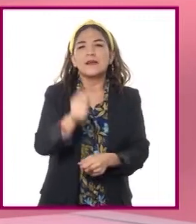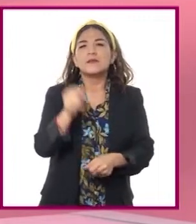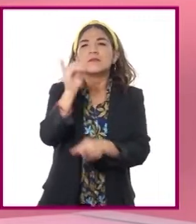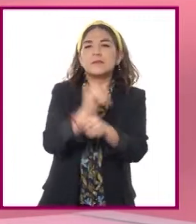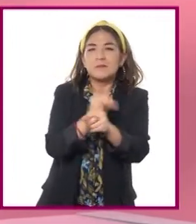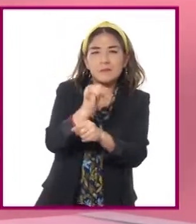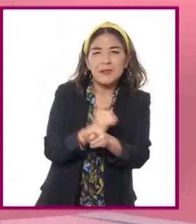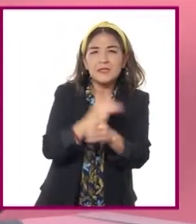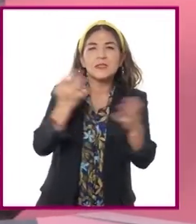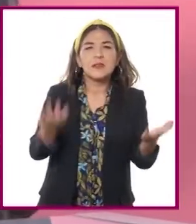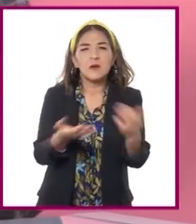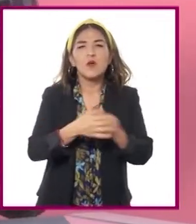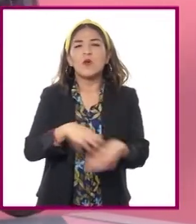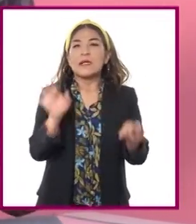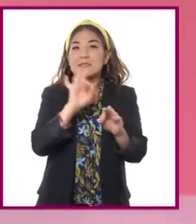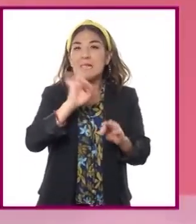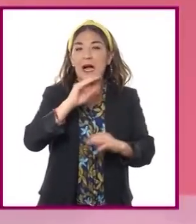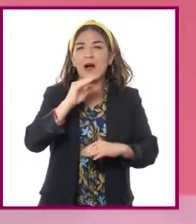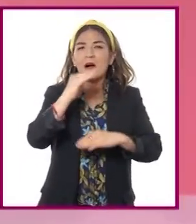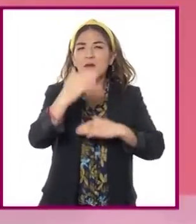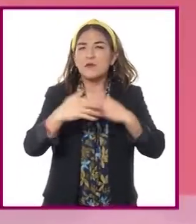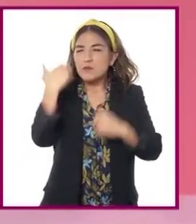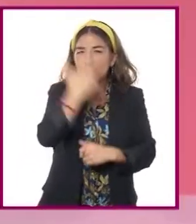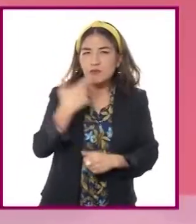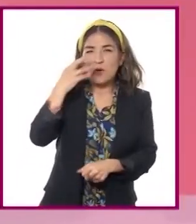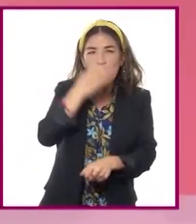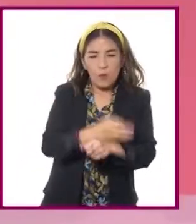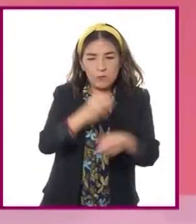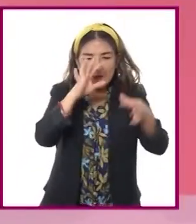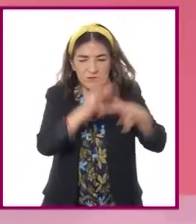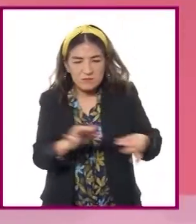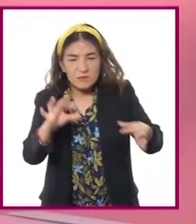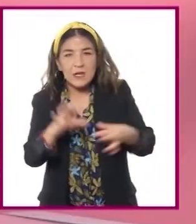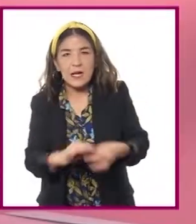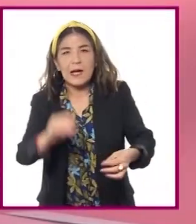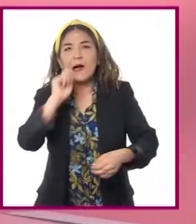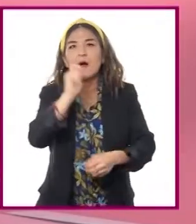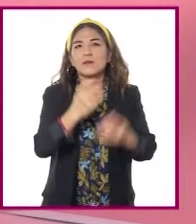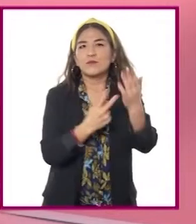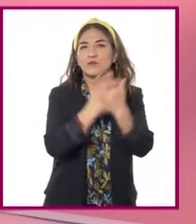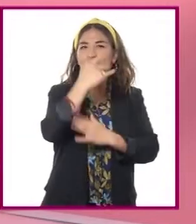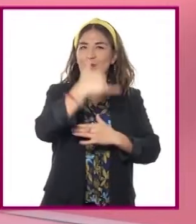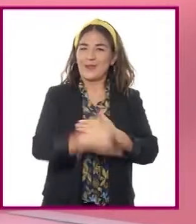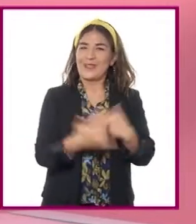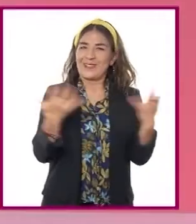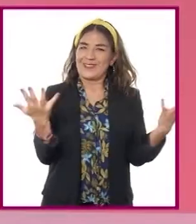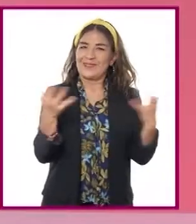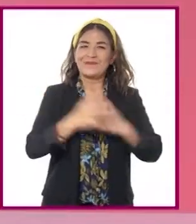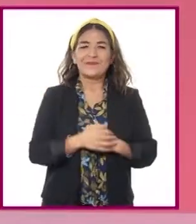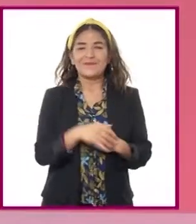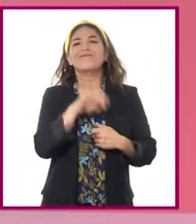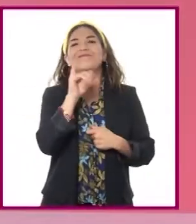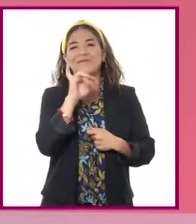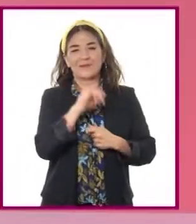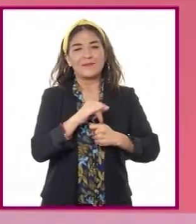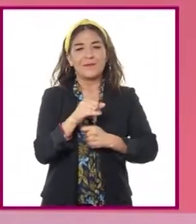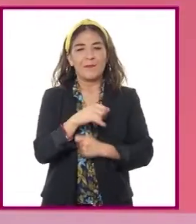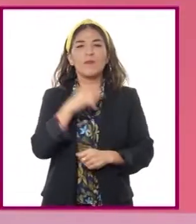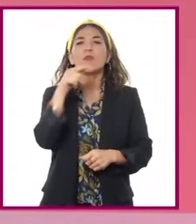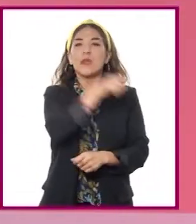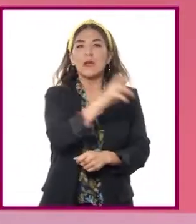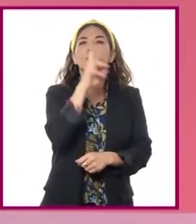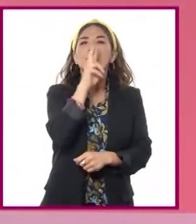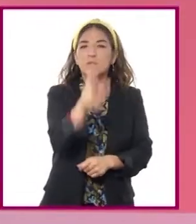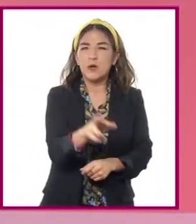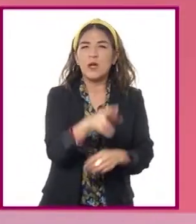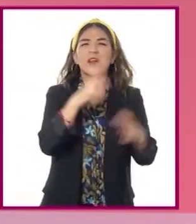investigador. Si lo analizamos, hacía de cada misterio un proyecto. Así es, resolvía